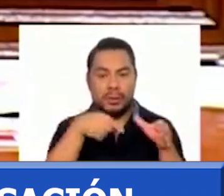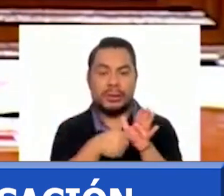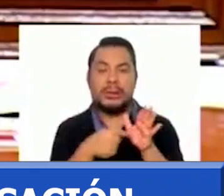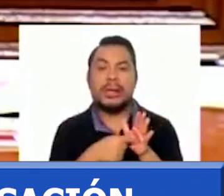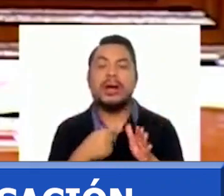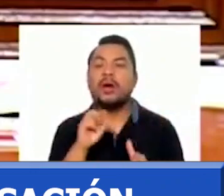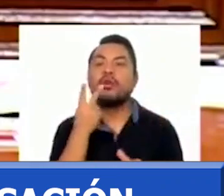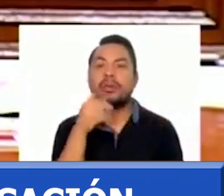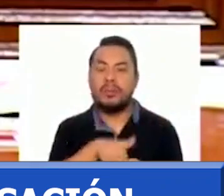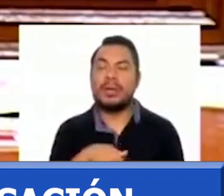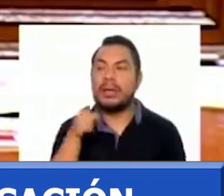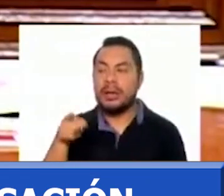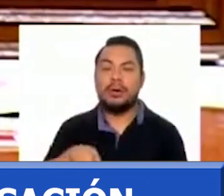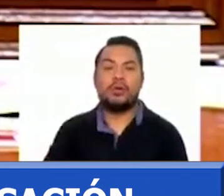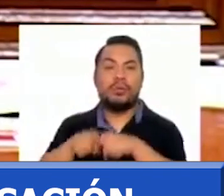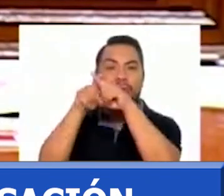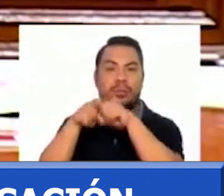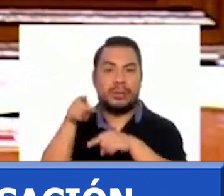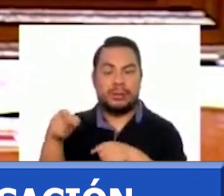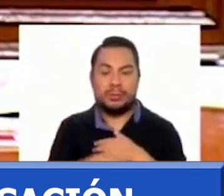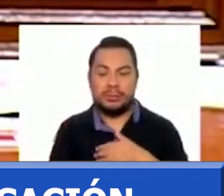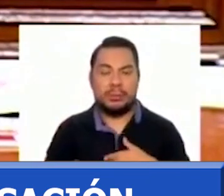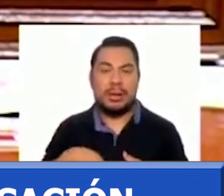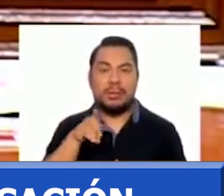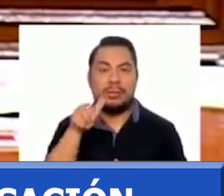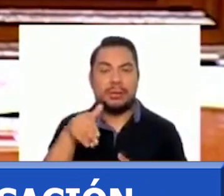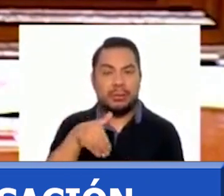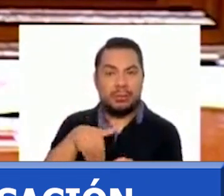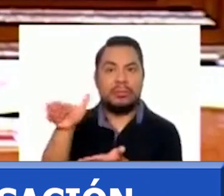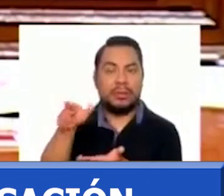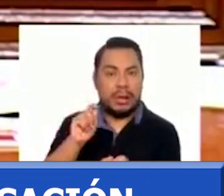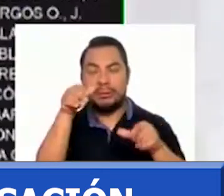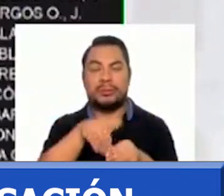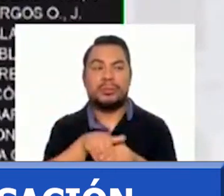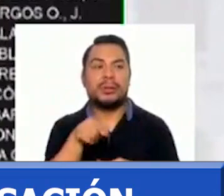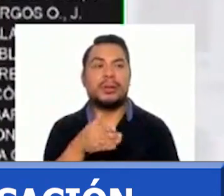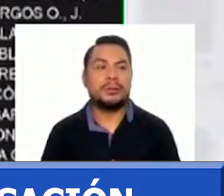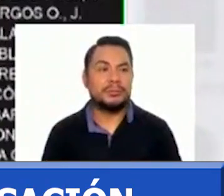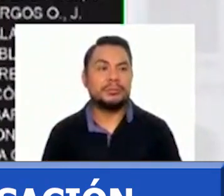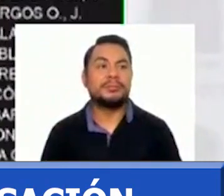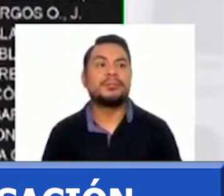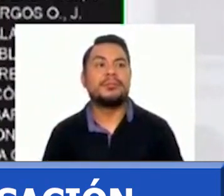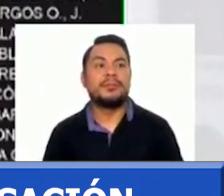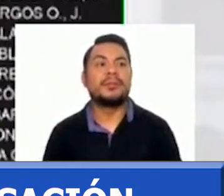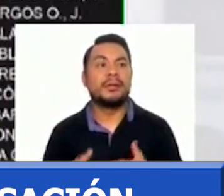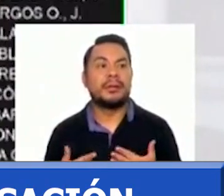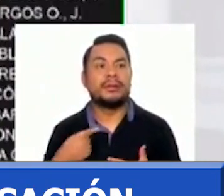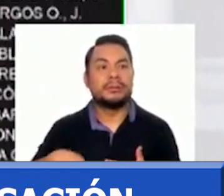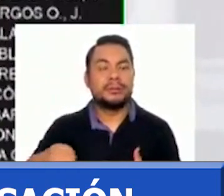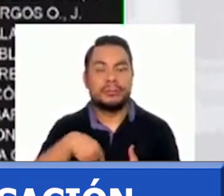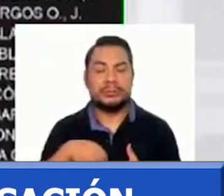Ministerio Público tener la facultad de formalizar la investigación preparatoria y adoptar medidas